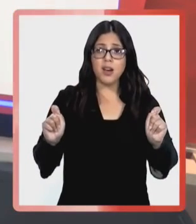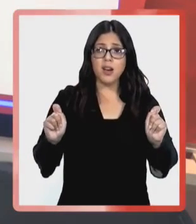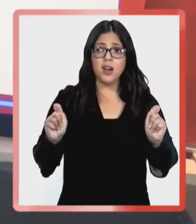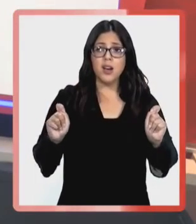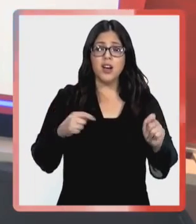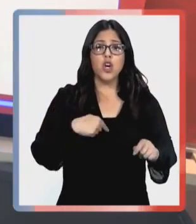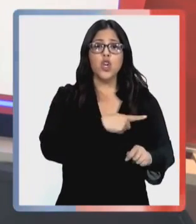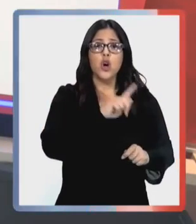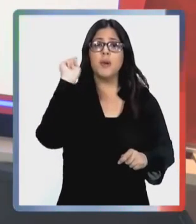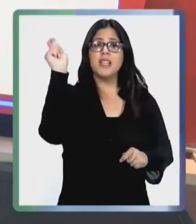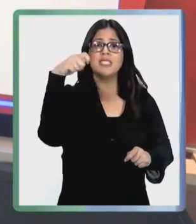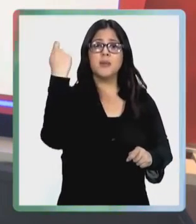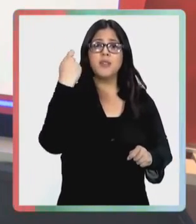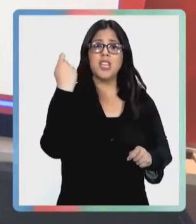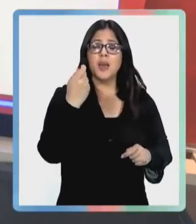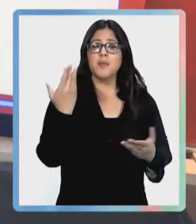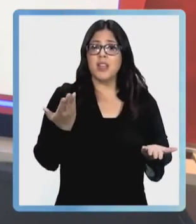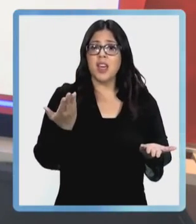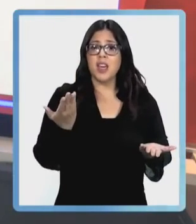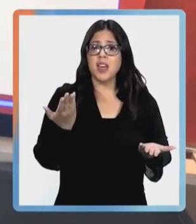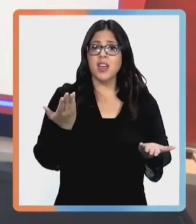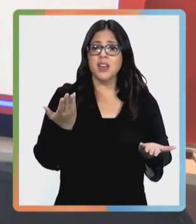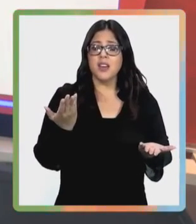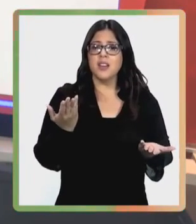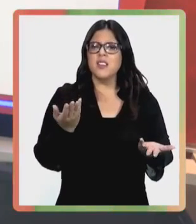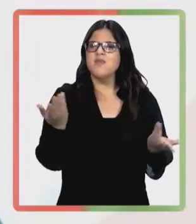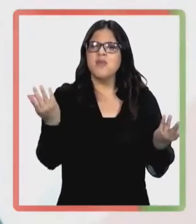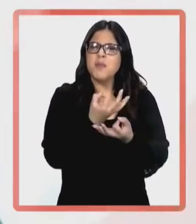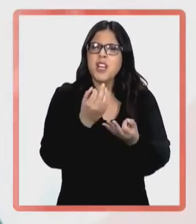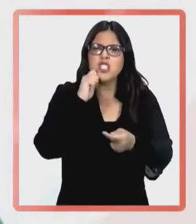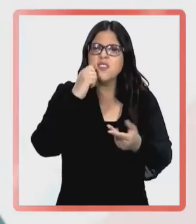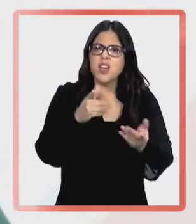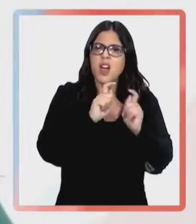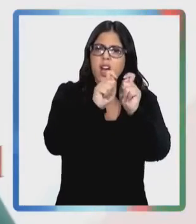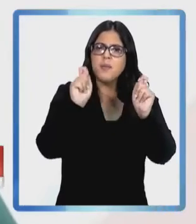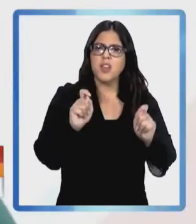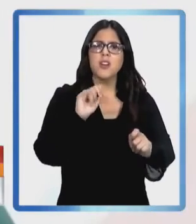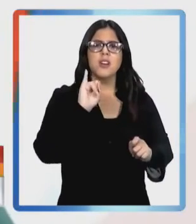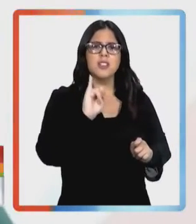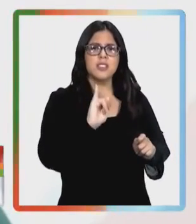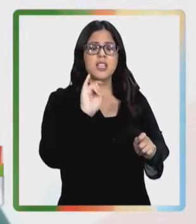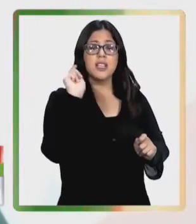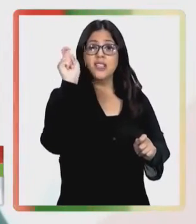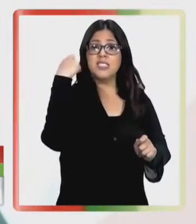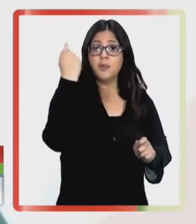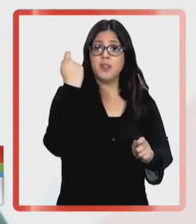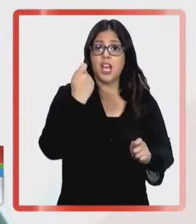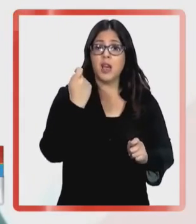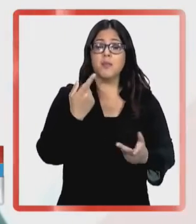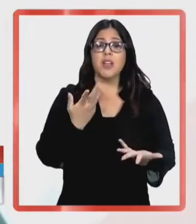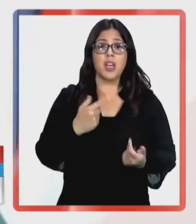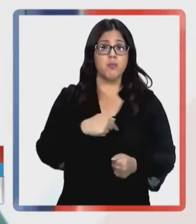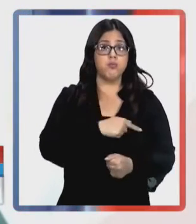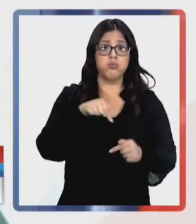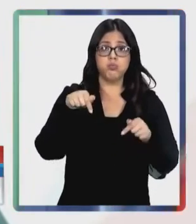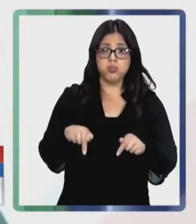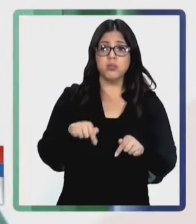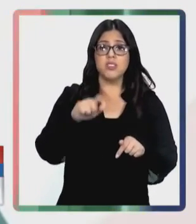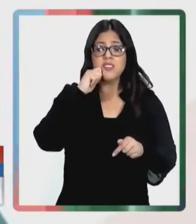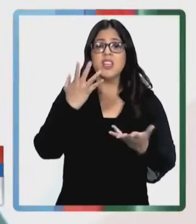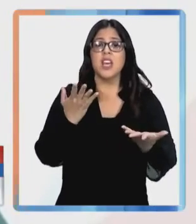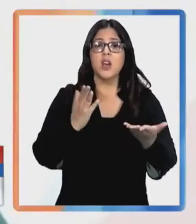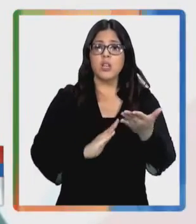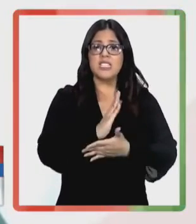campaña que se llama Septiembre Dorado. Por favor, cuéntanos por favor de qué se trata. Sí, bueno, Septiembre Dorado es una iniciativa global.